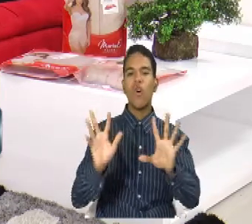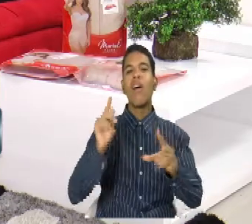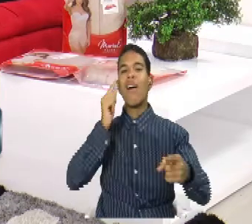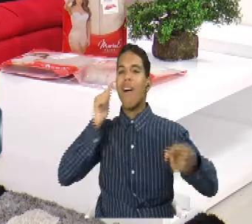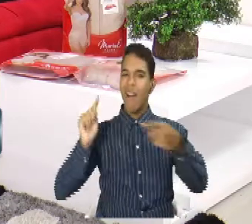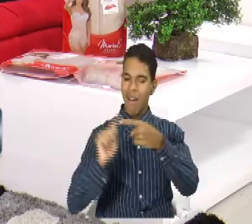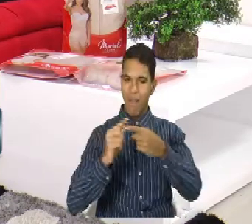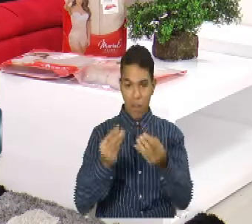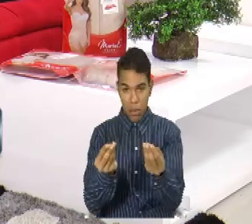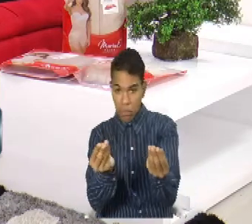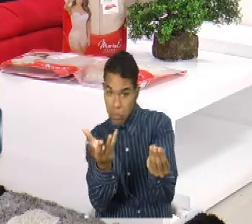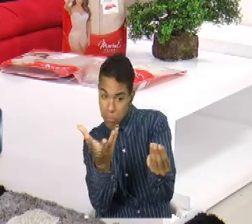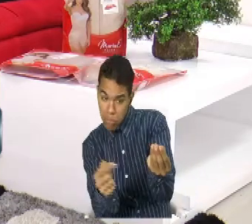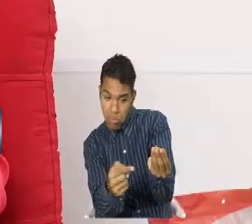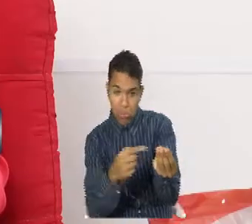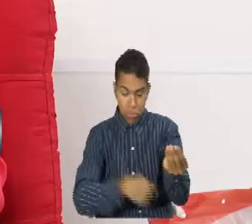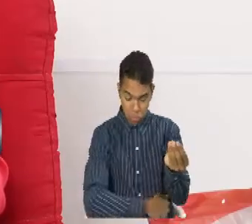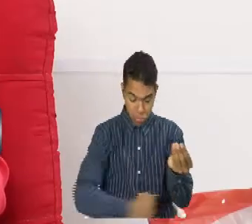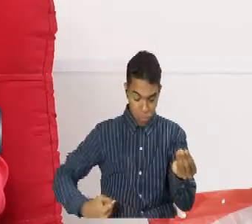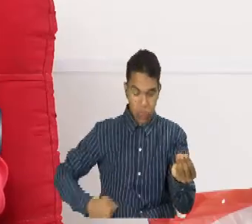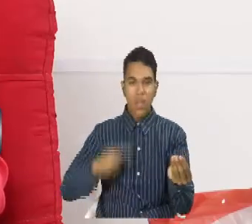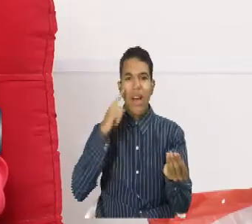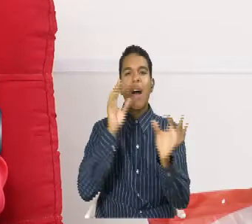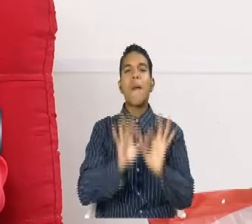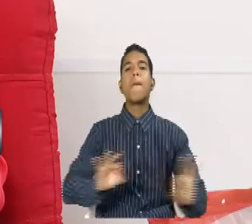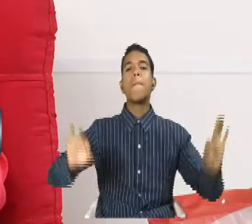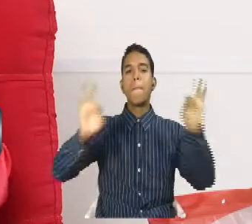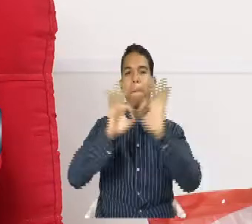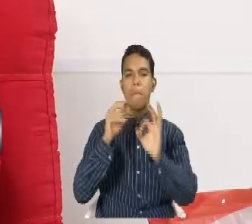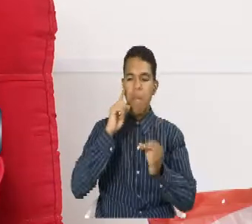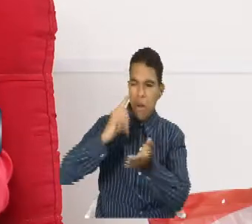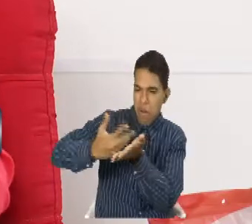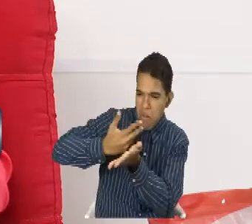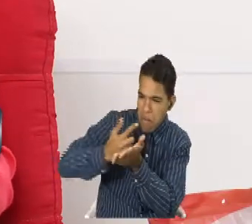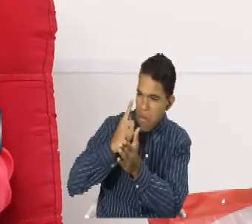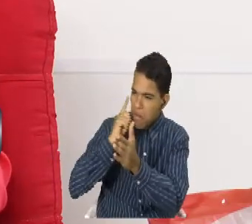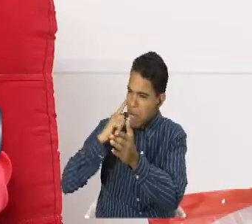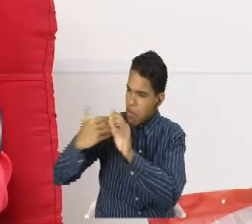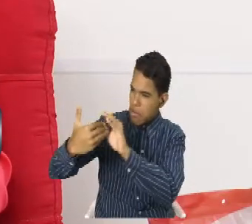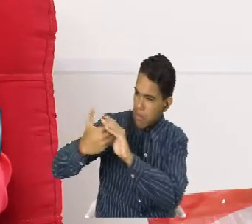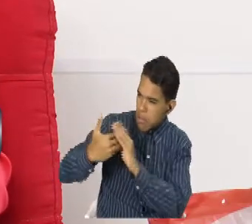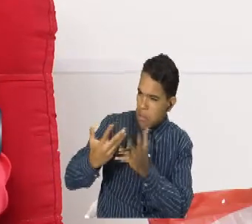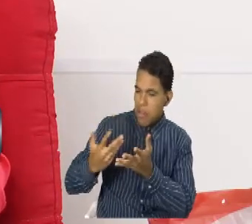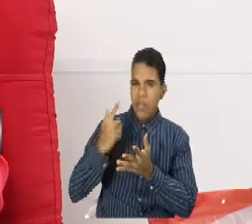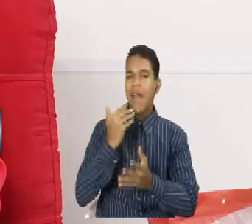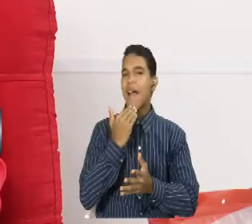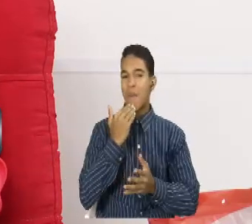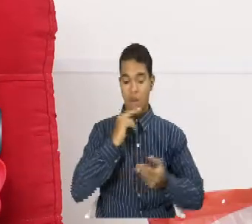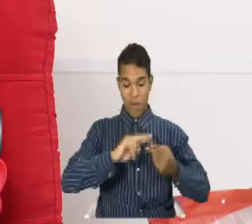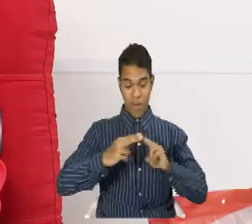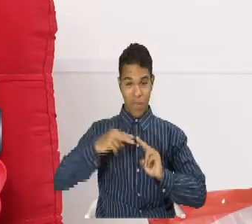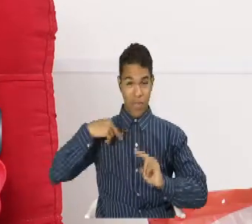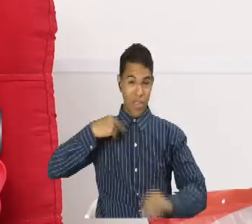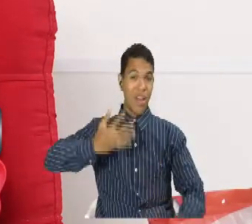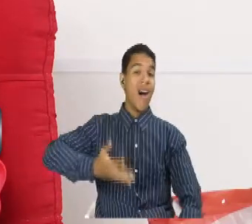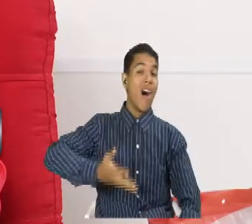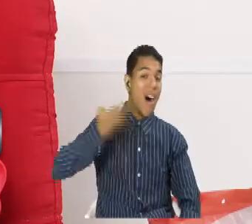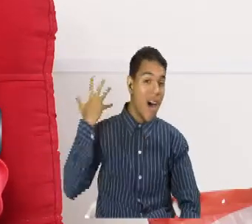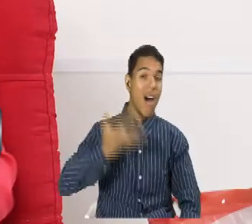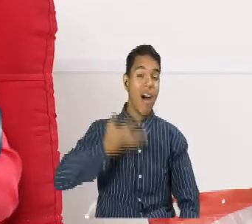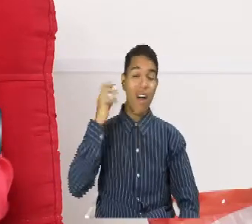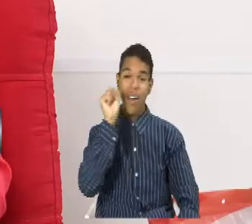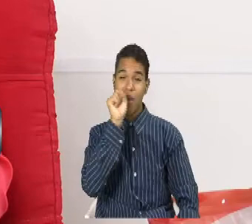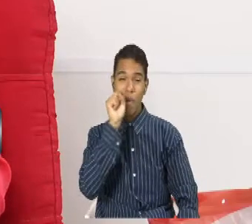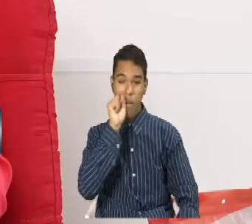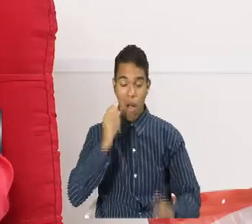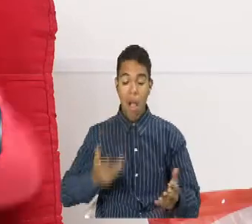Y el tallaje es importante, que te asesoren bien. En el clima cálido como el de nosotros, en la estética Magda Gudelo y Fajas